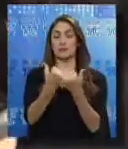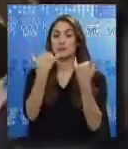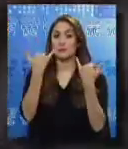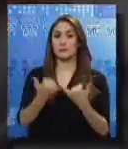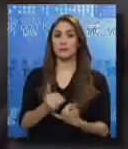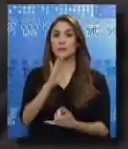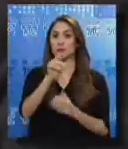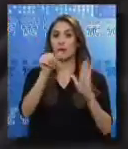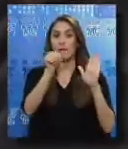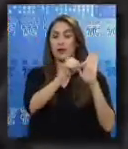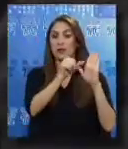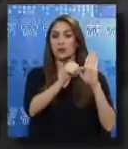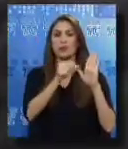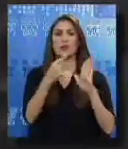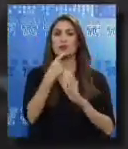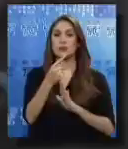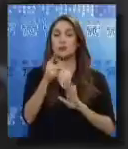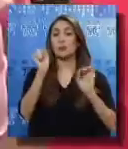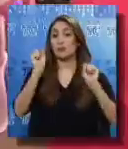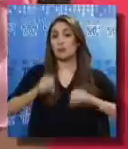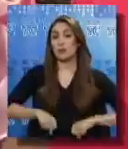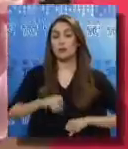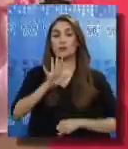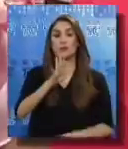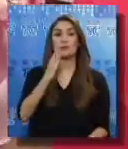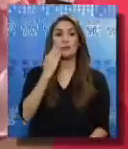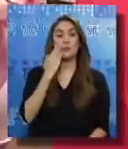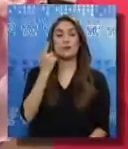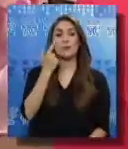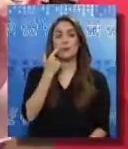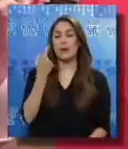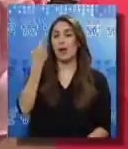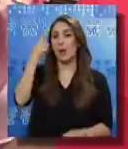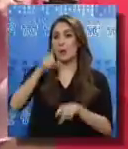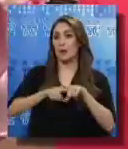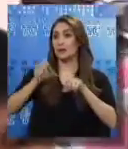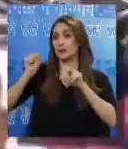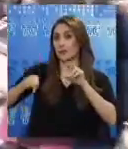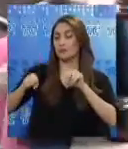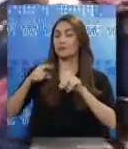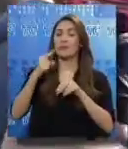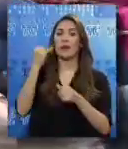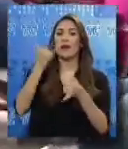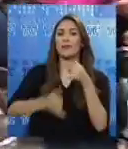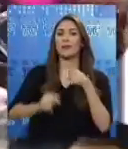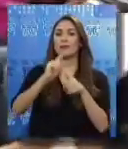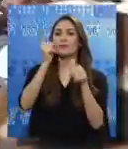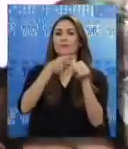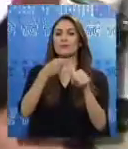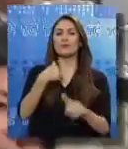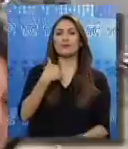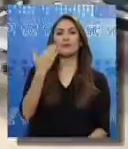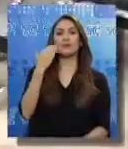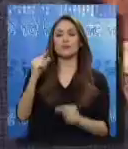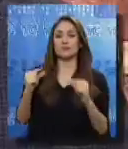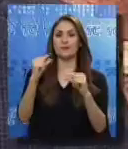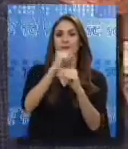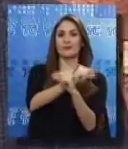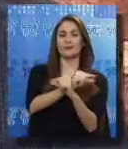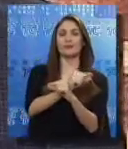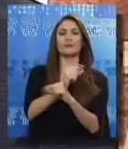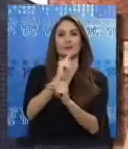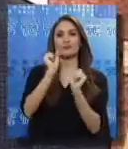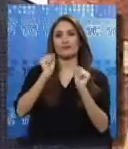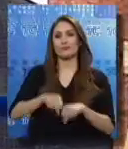sus artículos les da la posibilidad a los padres de llegar a un acuerdo para que su hijo lleve como primer apellido el de la madre. Que